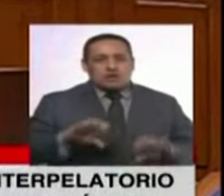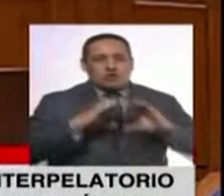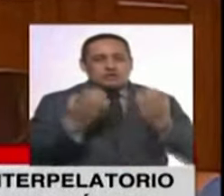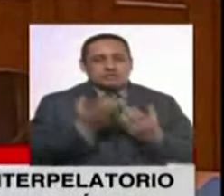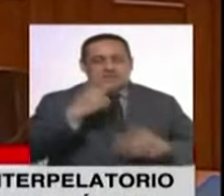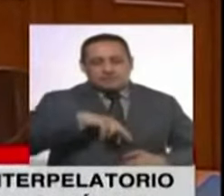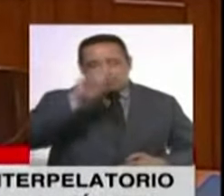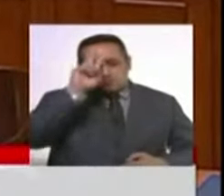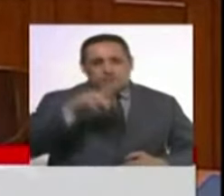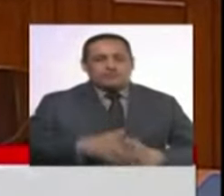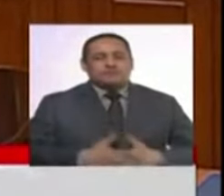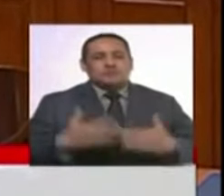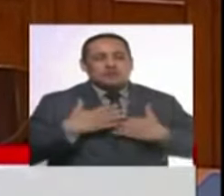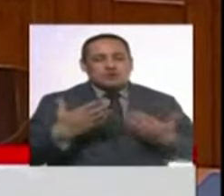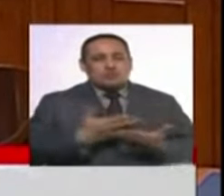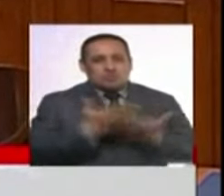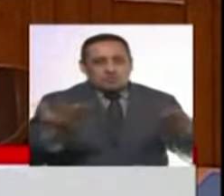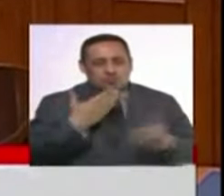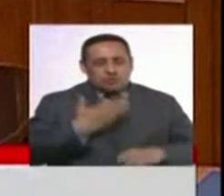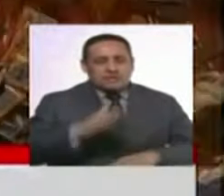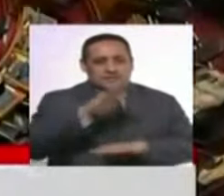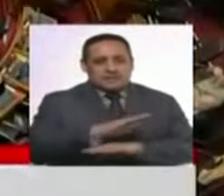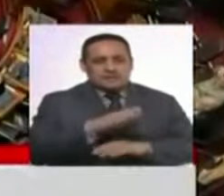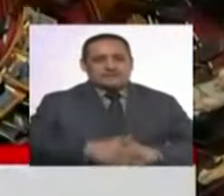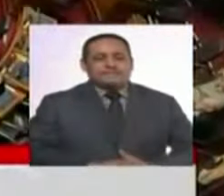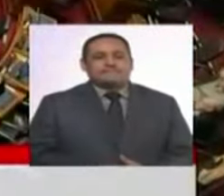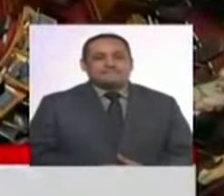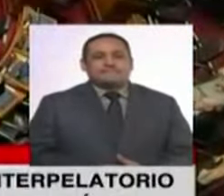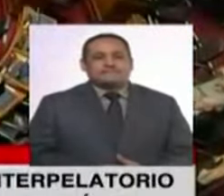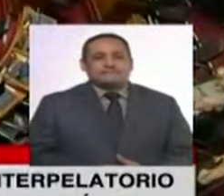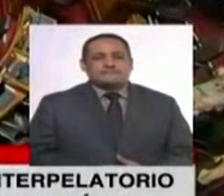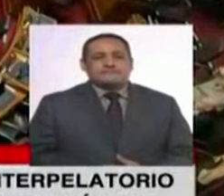de la República tengan usted muy buenas tardes